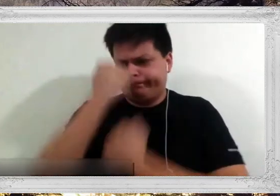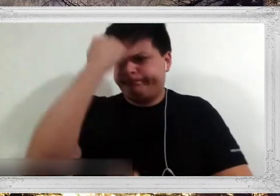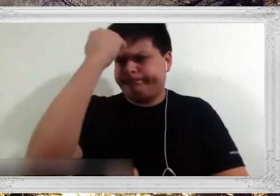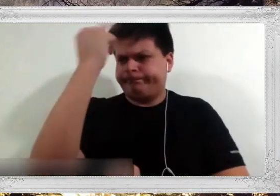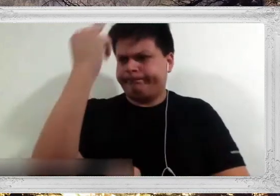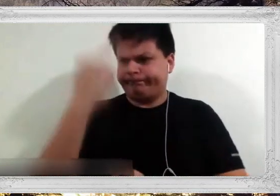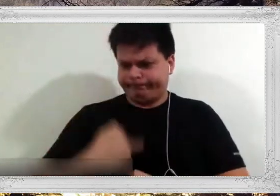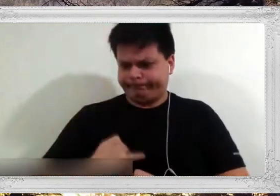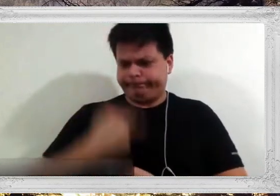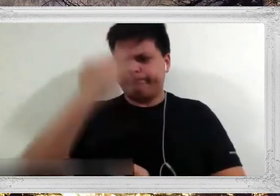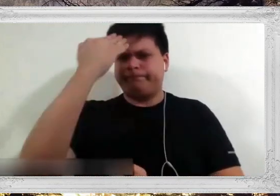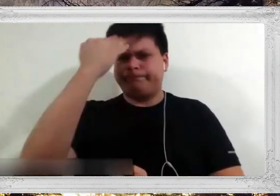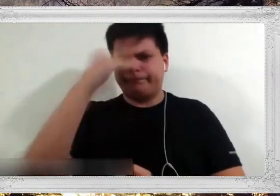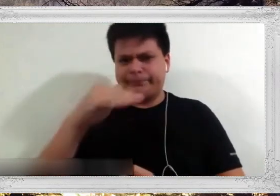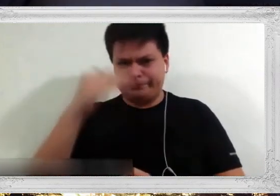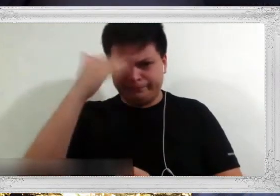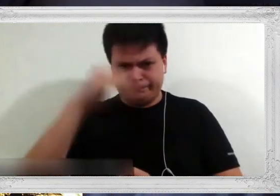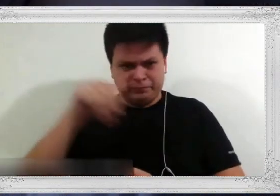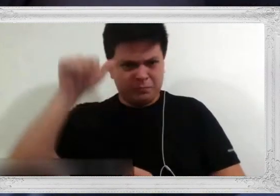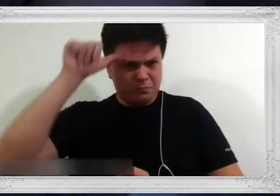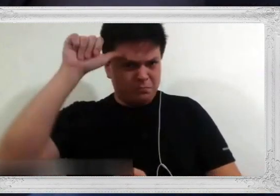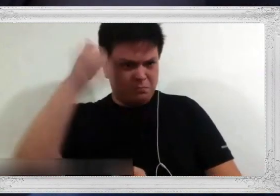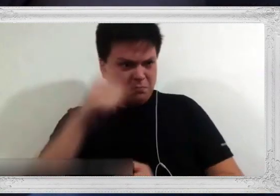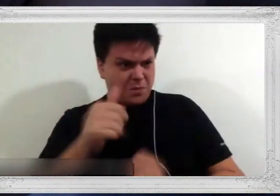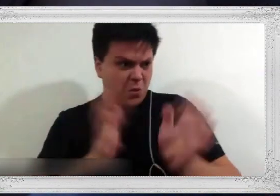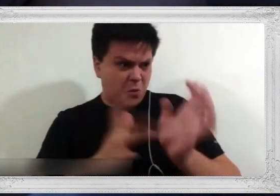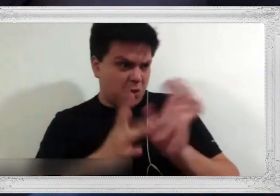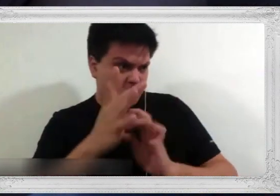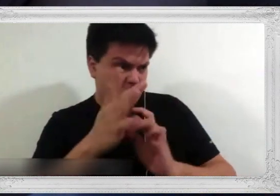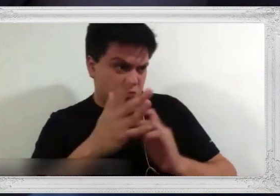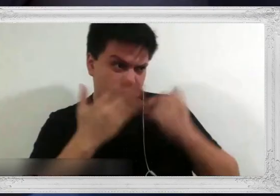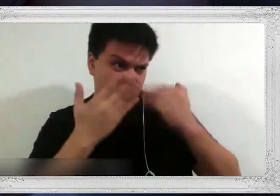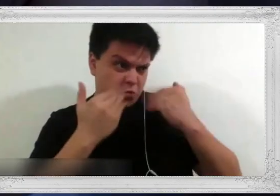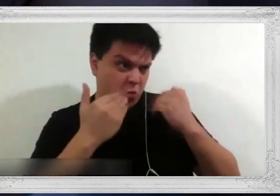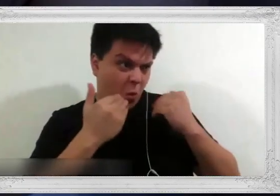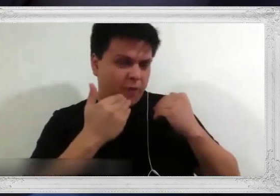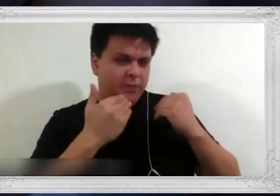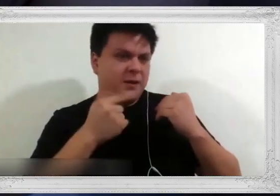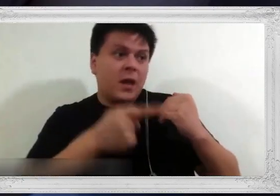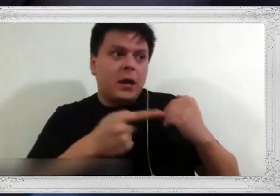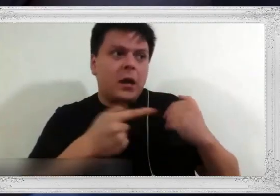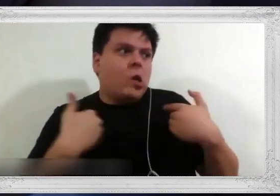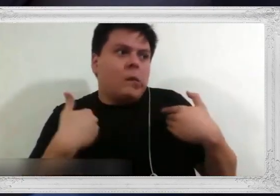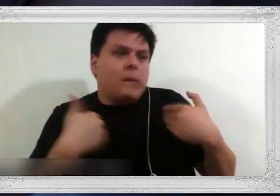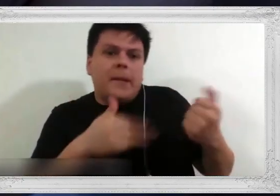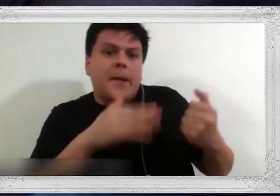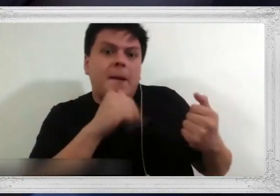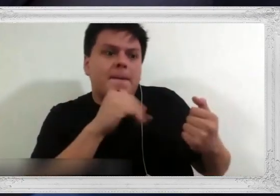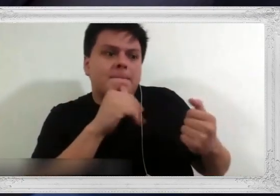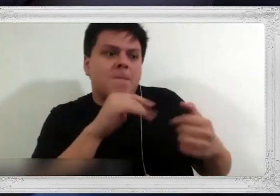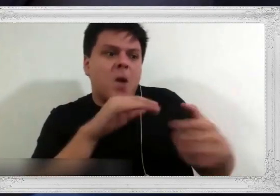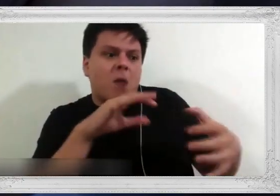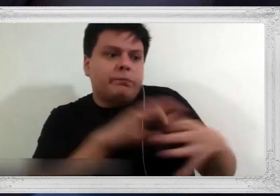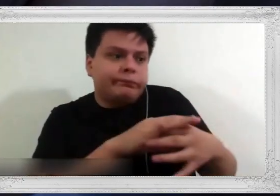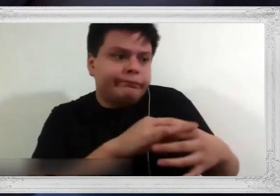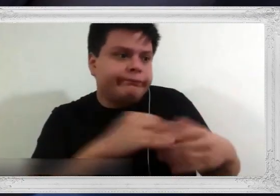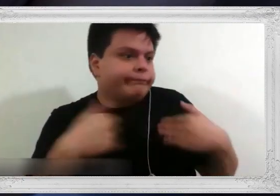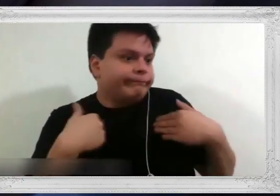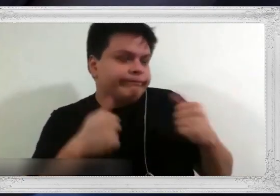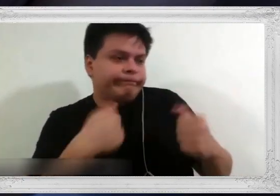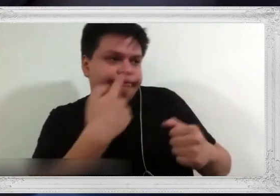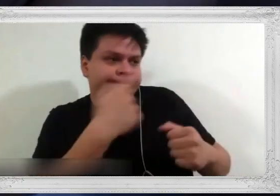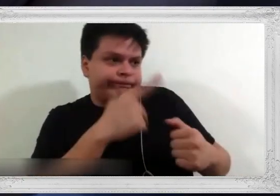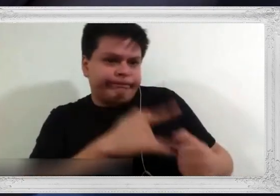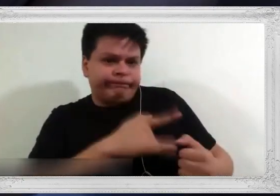El no tener pecado no le impide entender a los pecadores. Su gloria no está en la ambición o la sed de